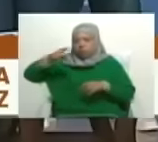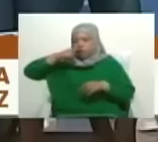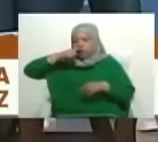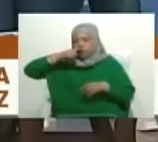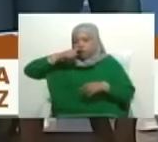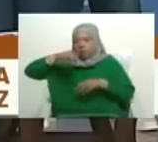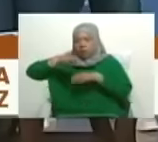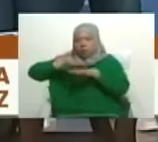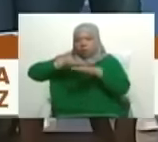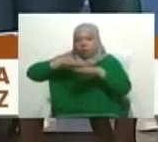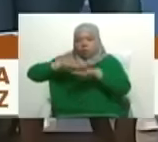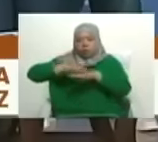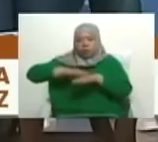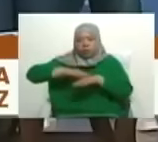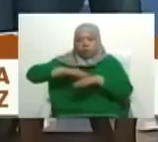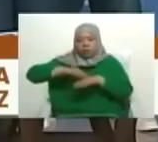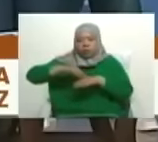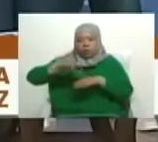ministro Padrino.